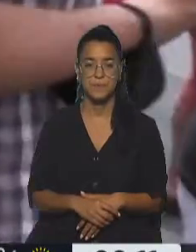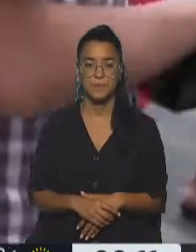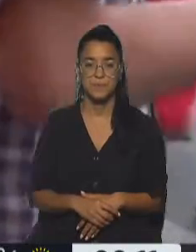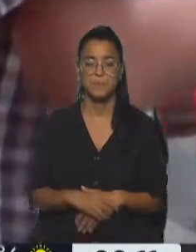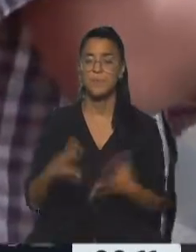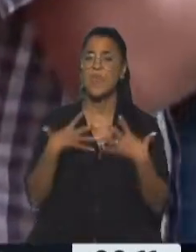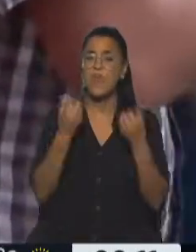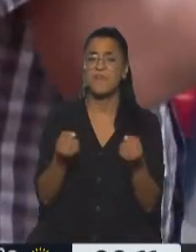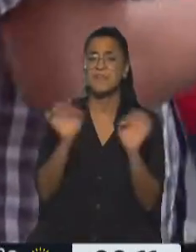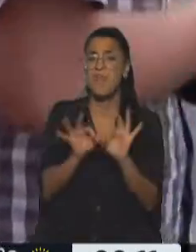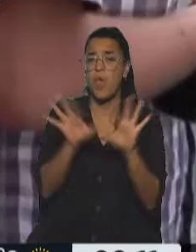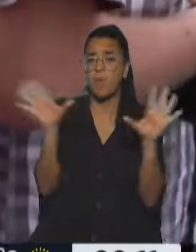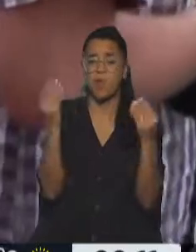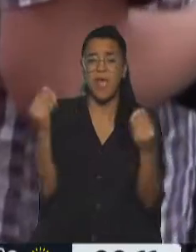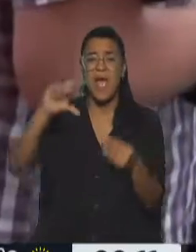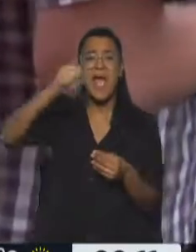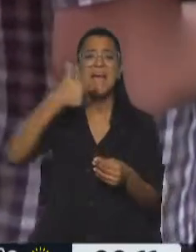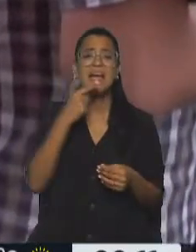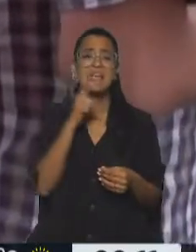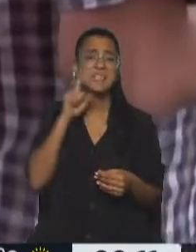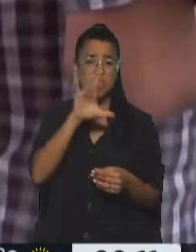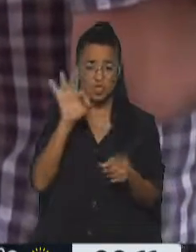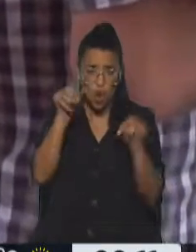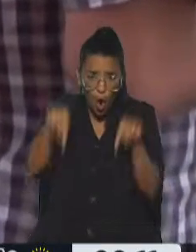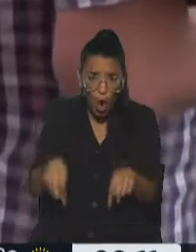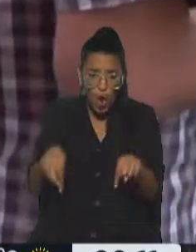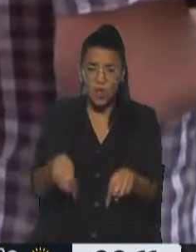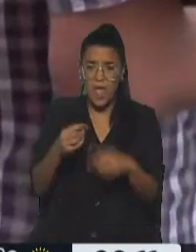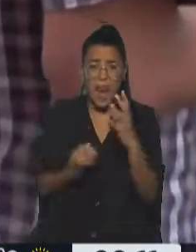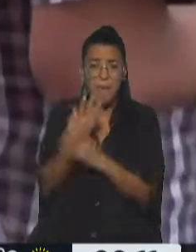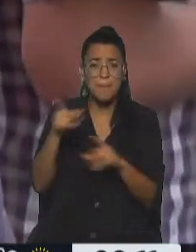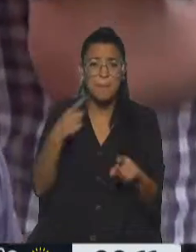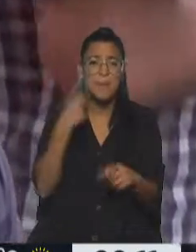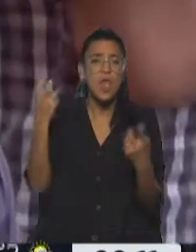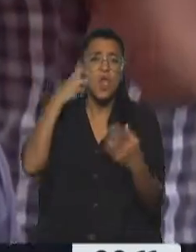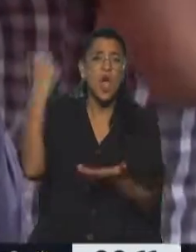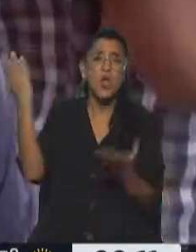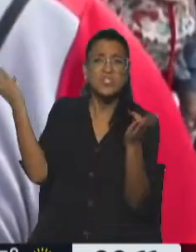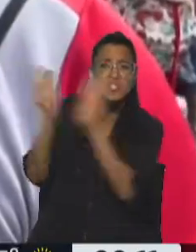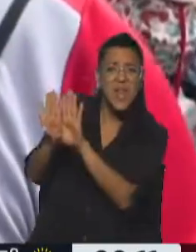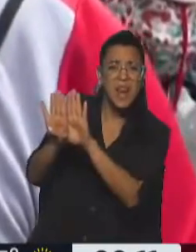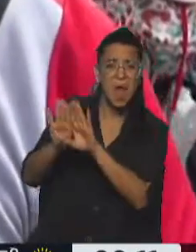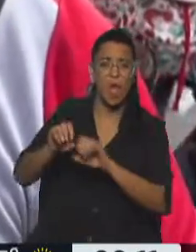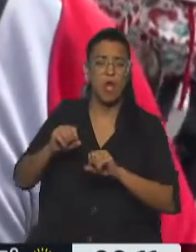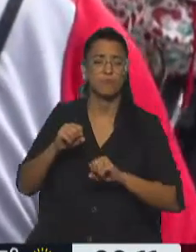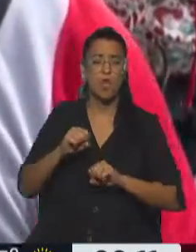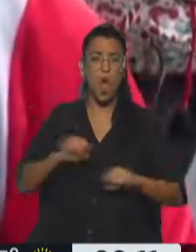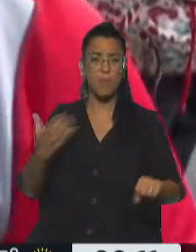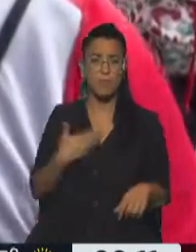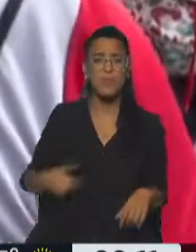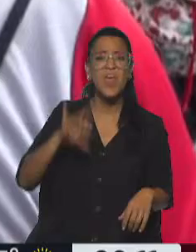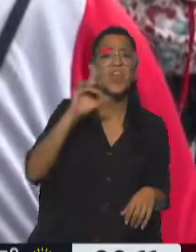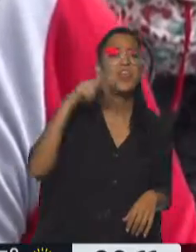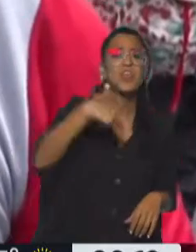Defensa de la democracia, lo que ha hecho Pedro Castillo hoy día a horas de la mañana de cerrar el Congreso, a dar un golpe de Estado. Dina Boluarte,